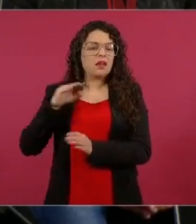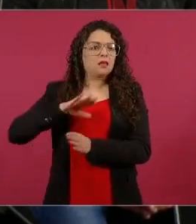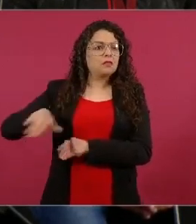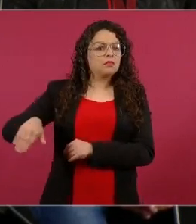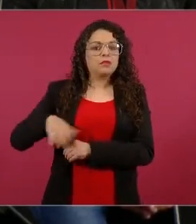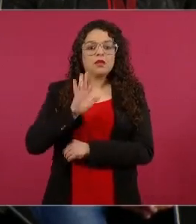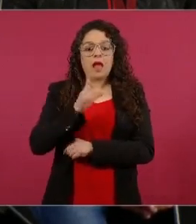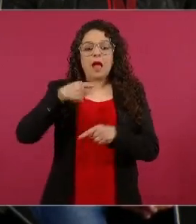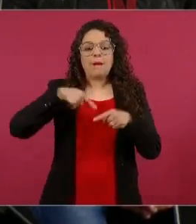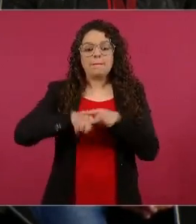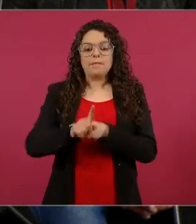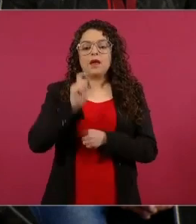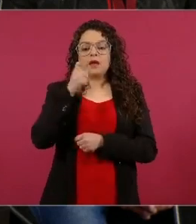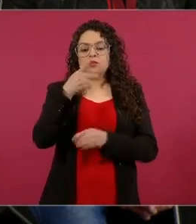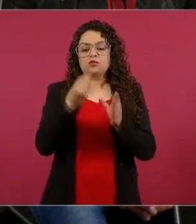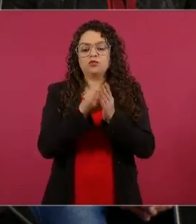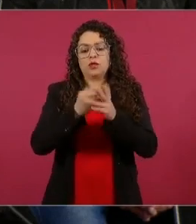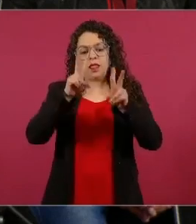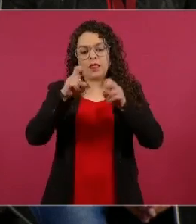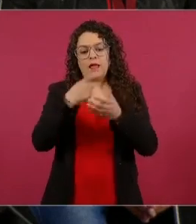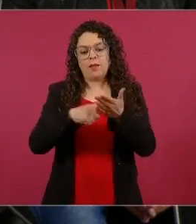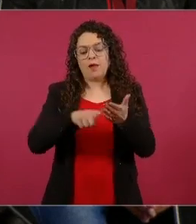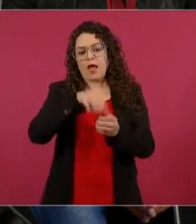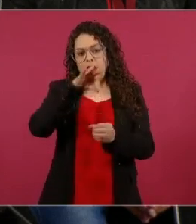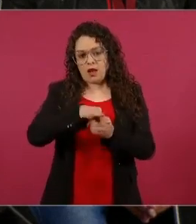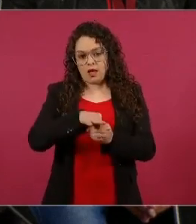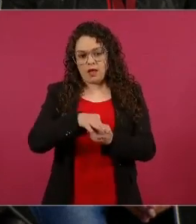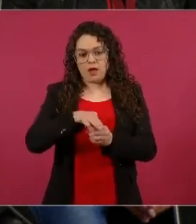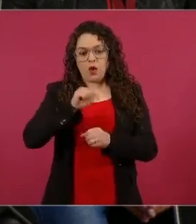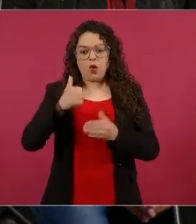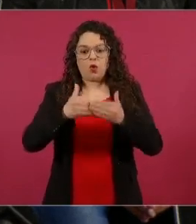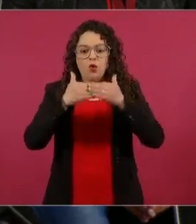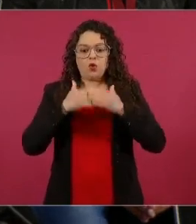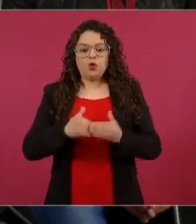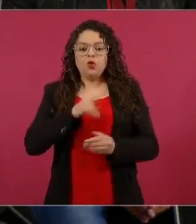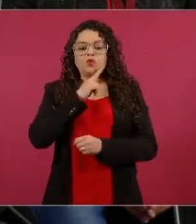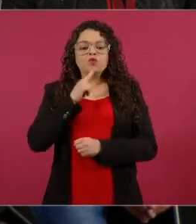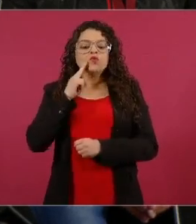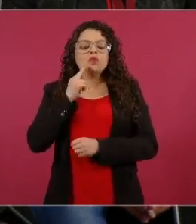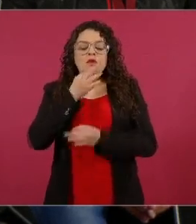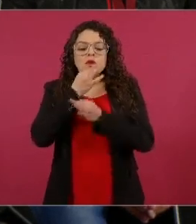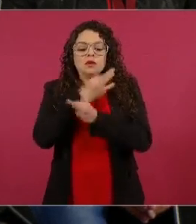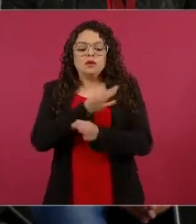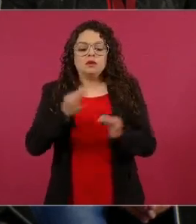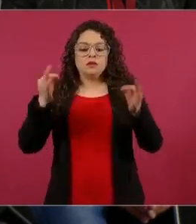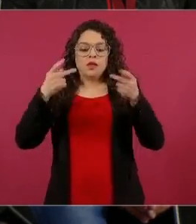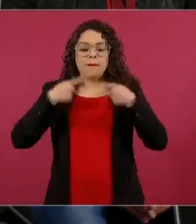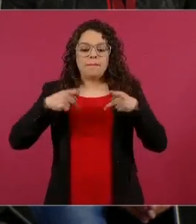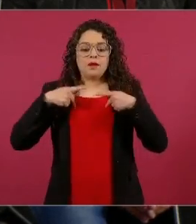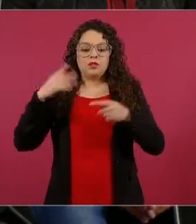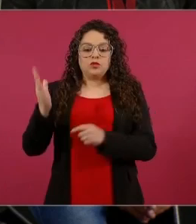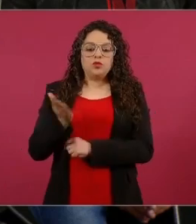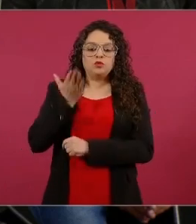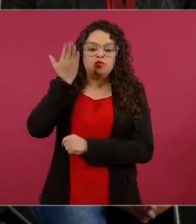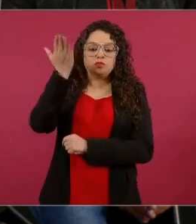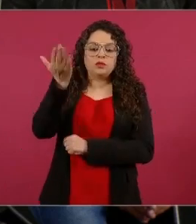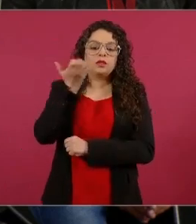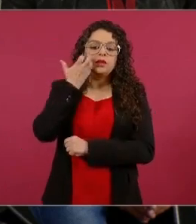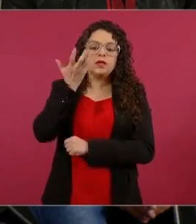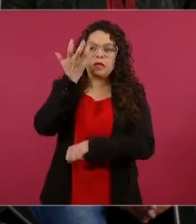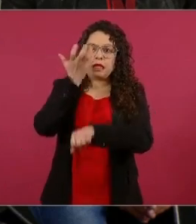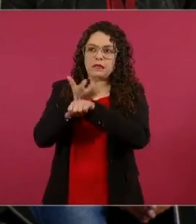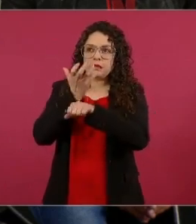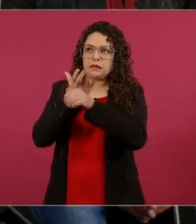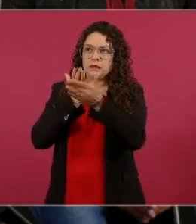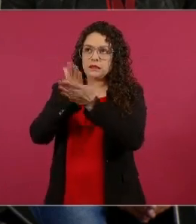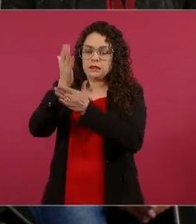Las bajas y ahora vi una noticia también de que hay gente que está pidiendo asilo eh en Estados